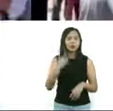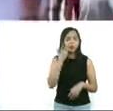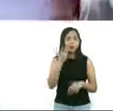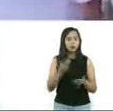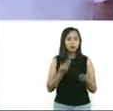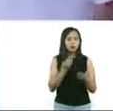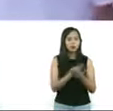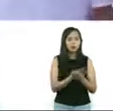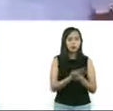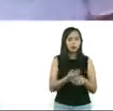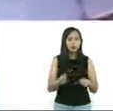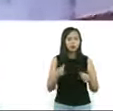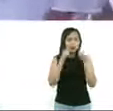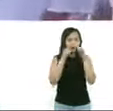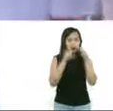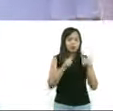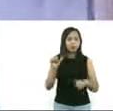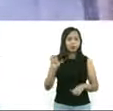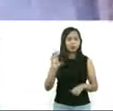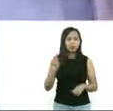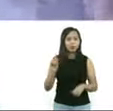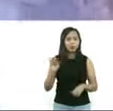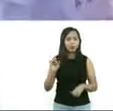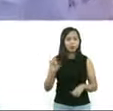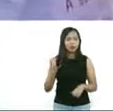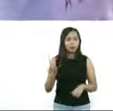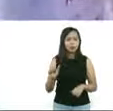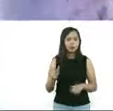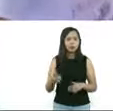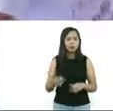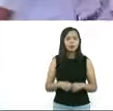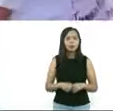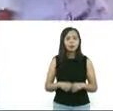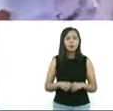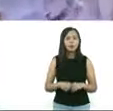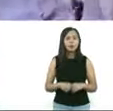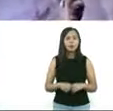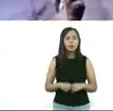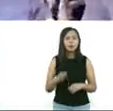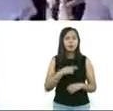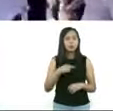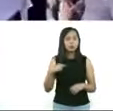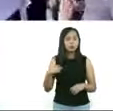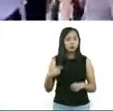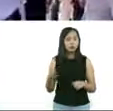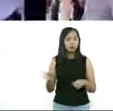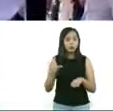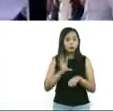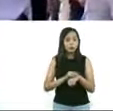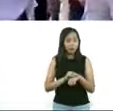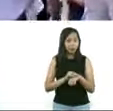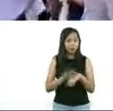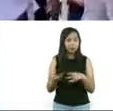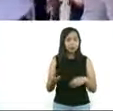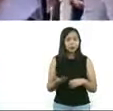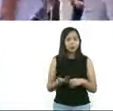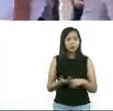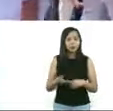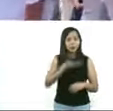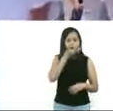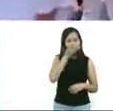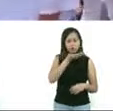pidiendo abstención activa para la burla de la revocación. No vamos a permitir que se